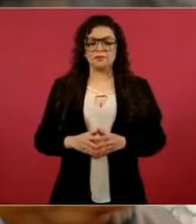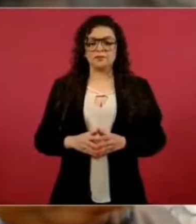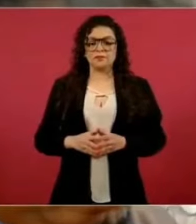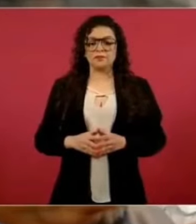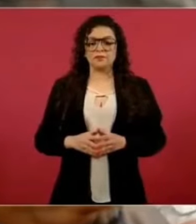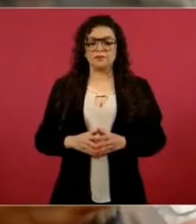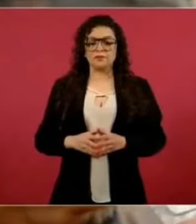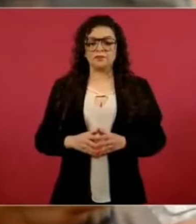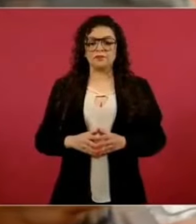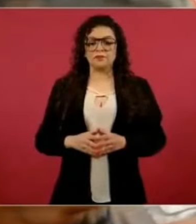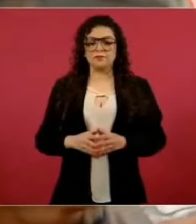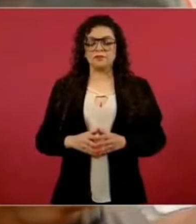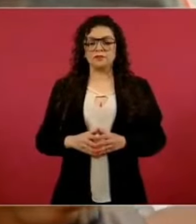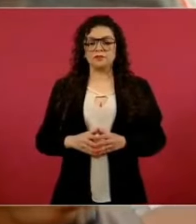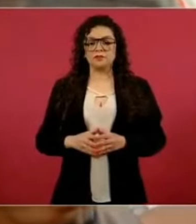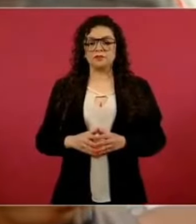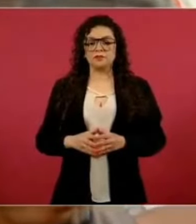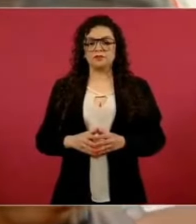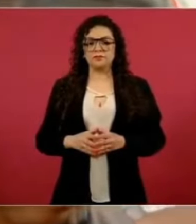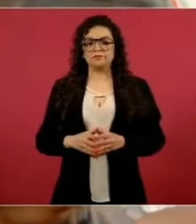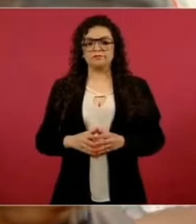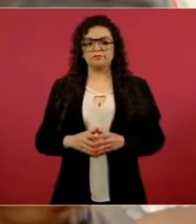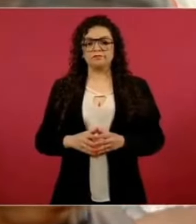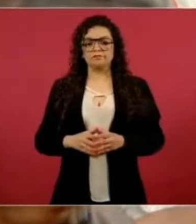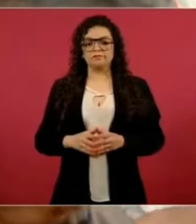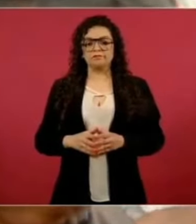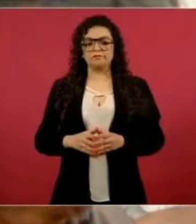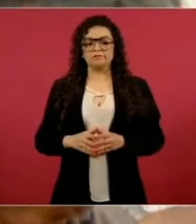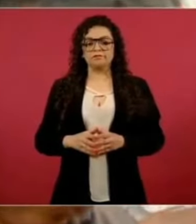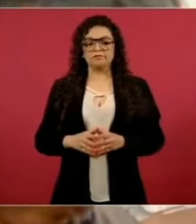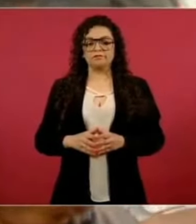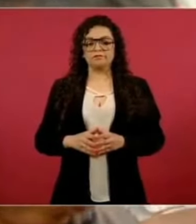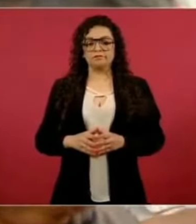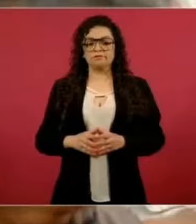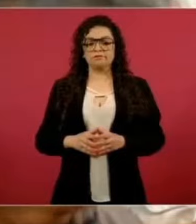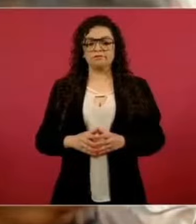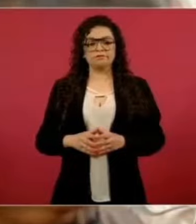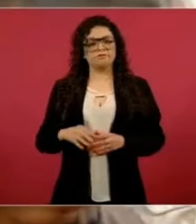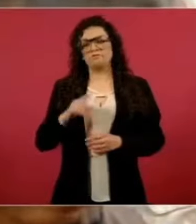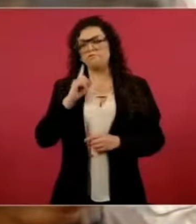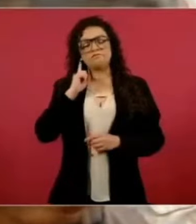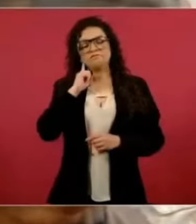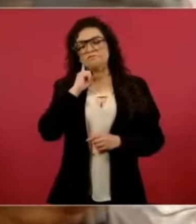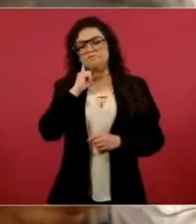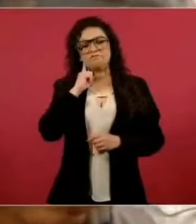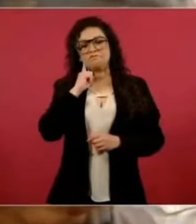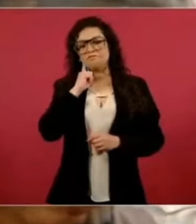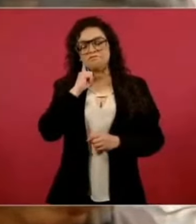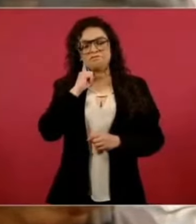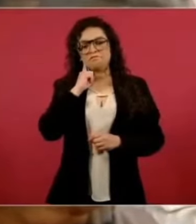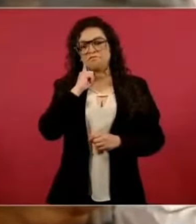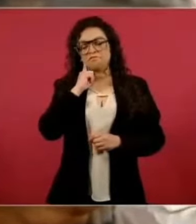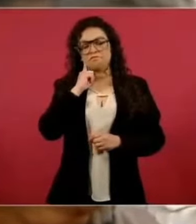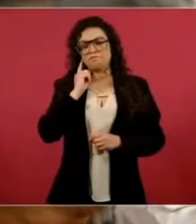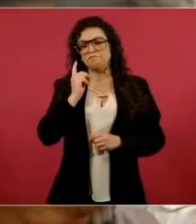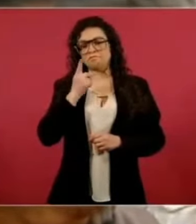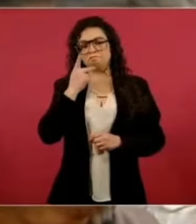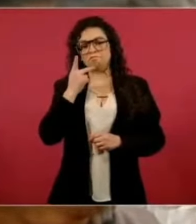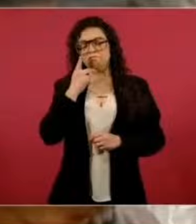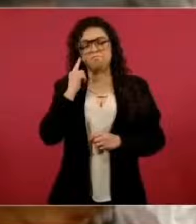que ser el trabajador estar fuera del poder judicial Qué opinión le merece esta respuesta que dio precisamente el sábado el consejo de